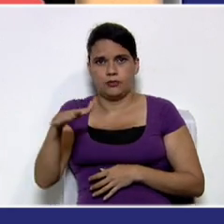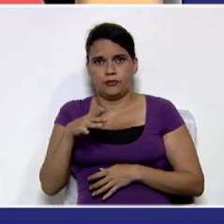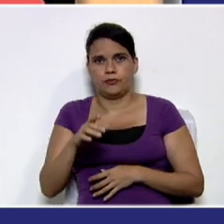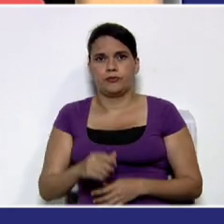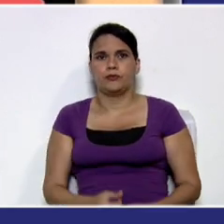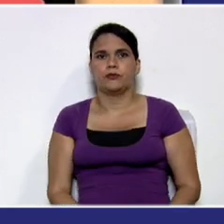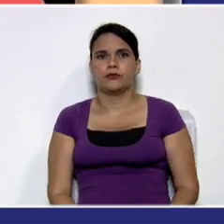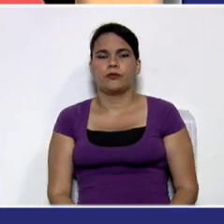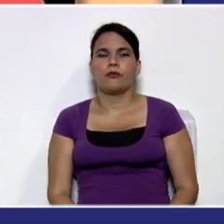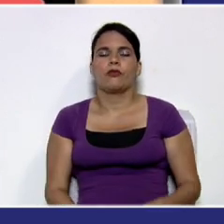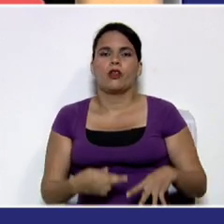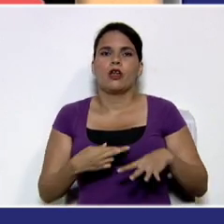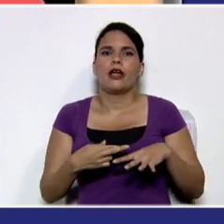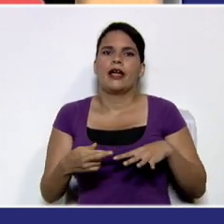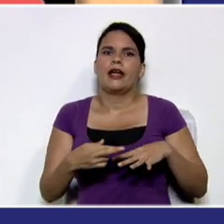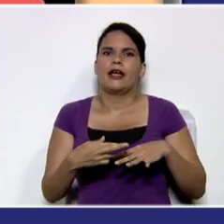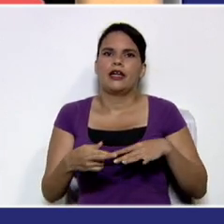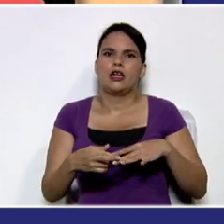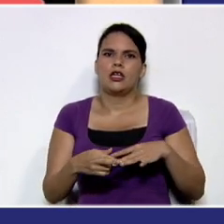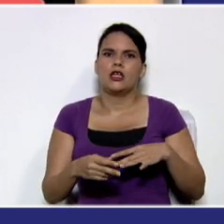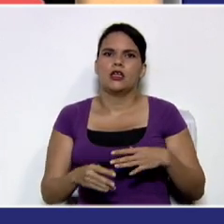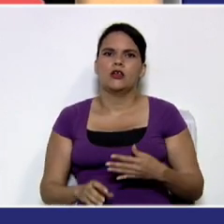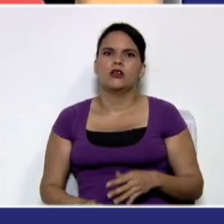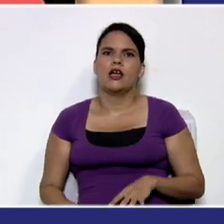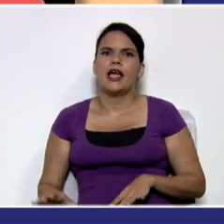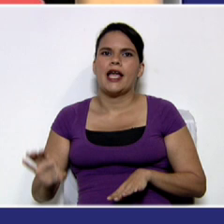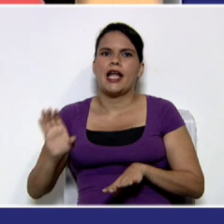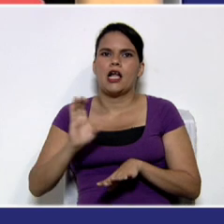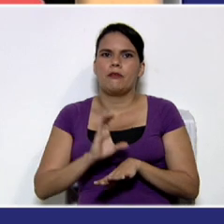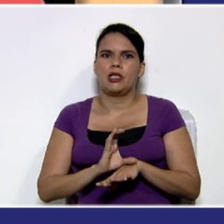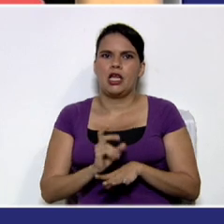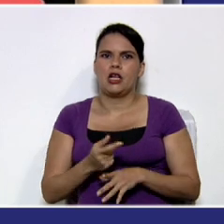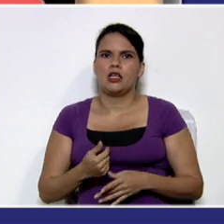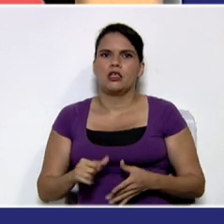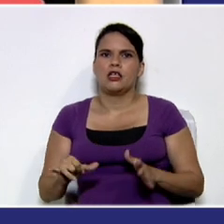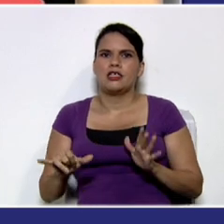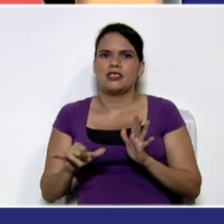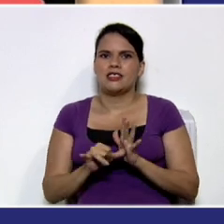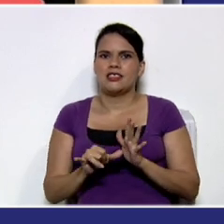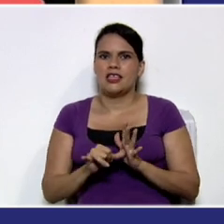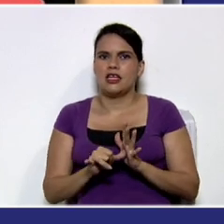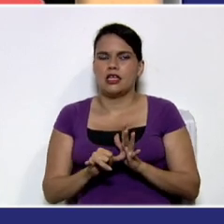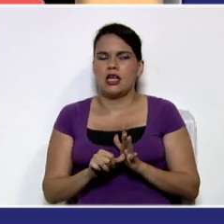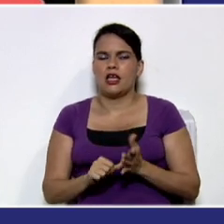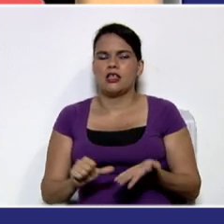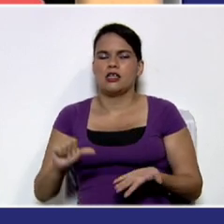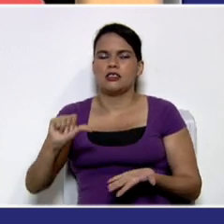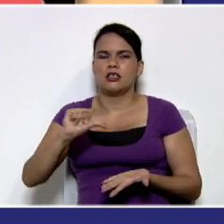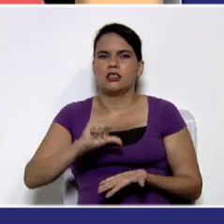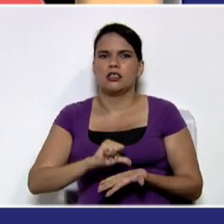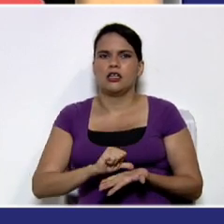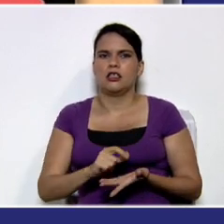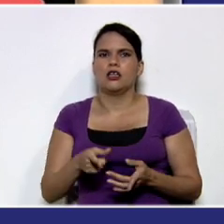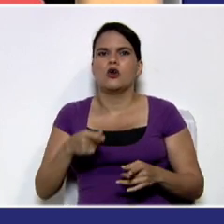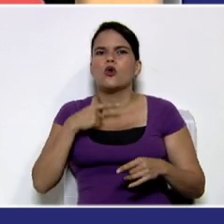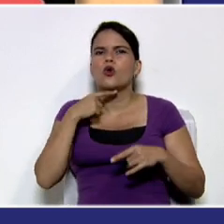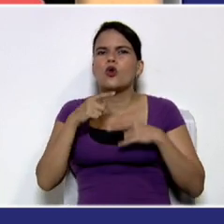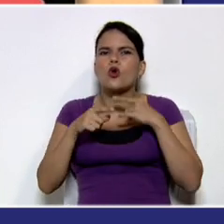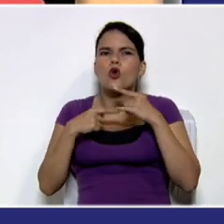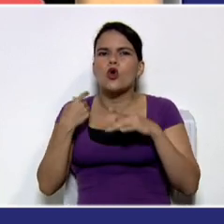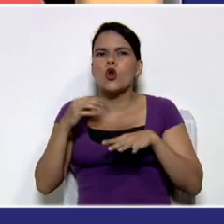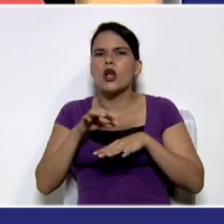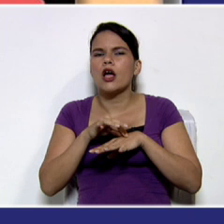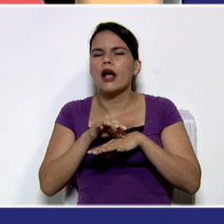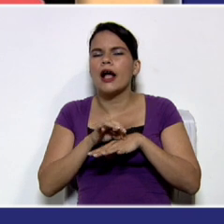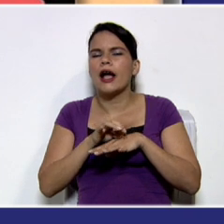capital, que está dentro o cerca de la región central, coloreada color carne, tenemos una